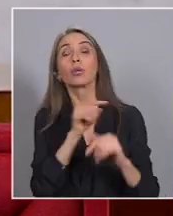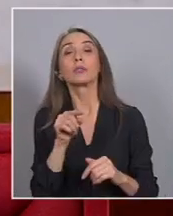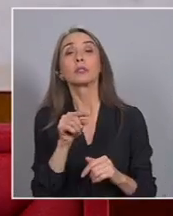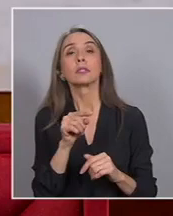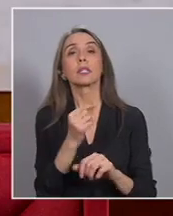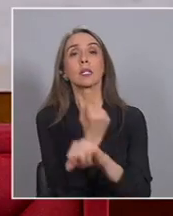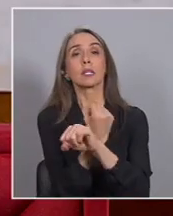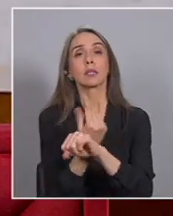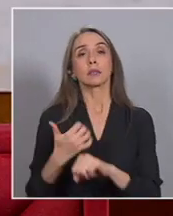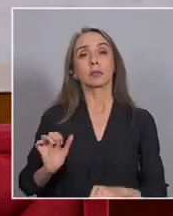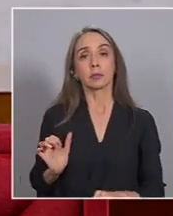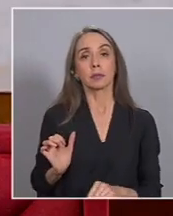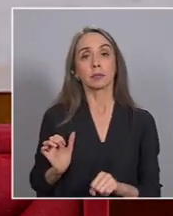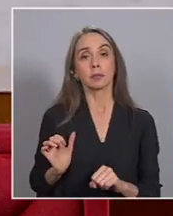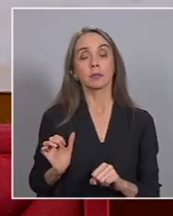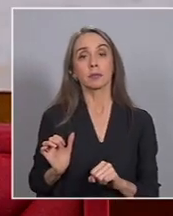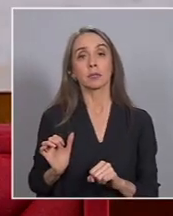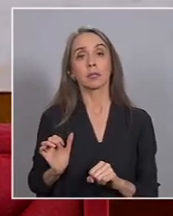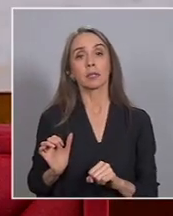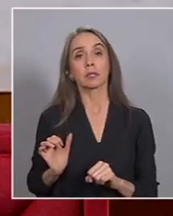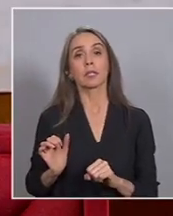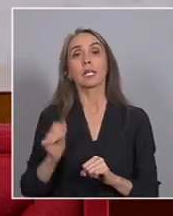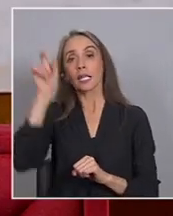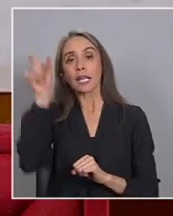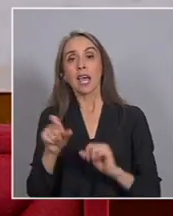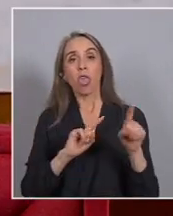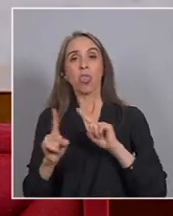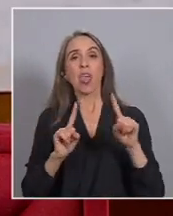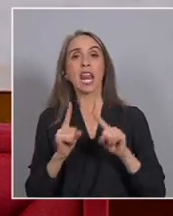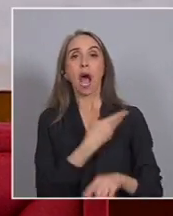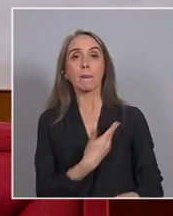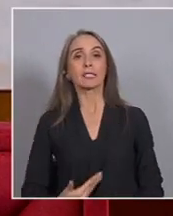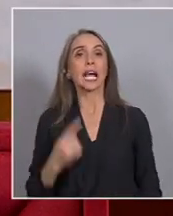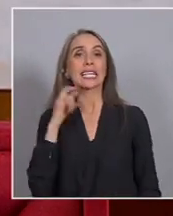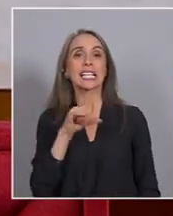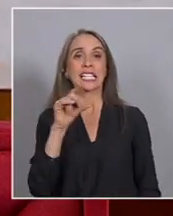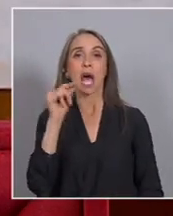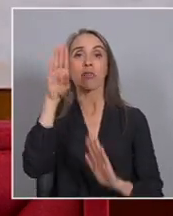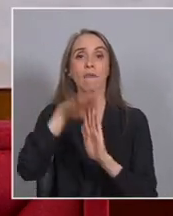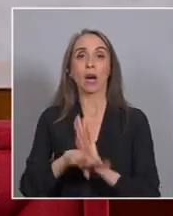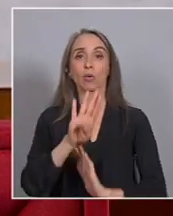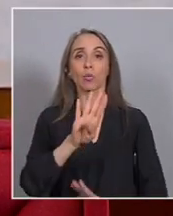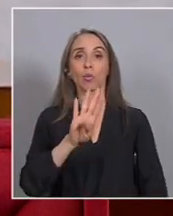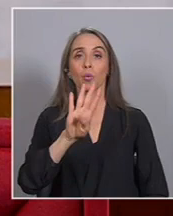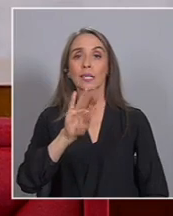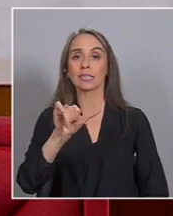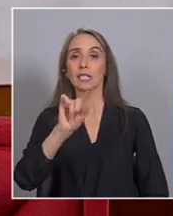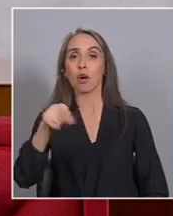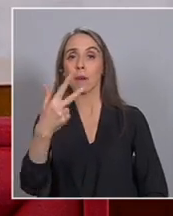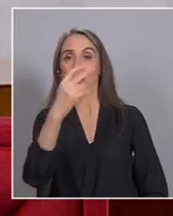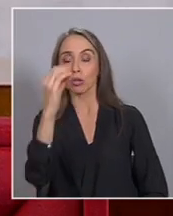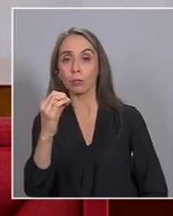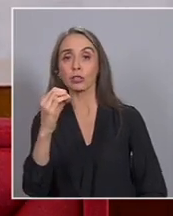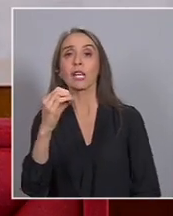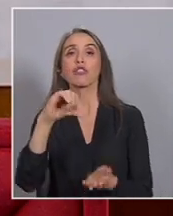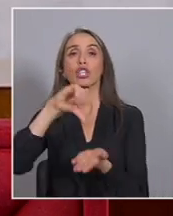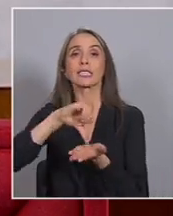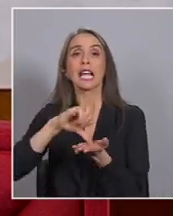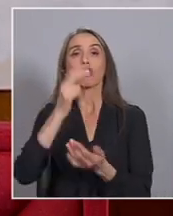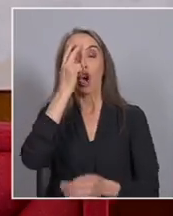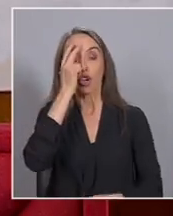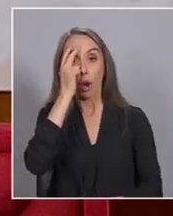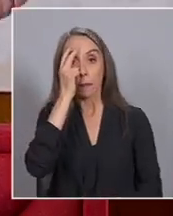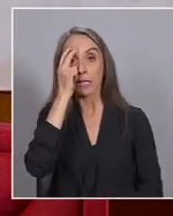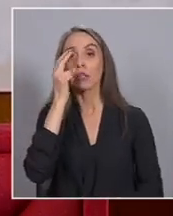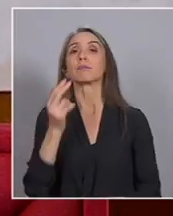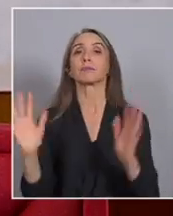las policías y el delegado Quesada, disminución de un 40,8% de los delitos en el centro de Coquimbo.